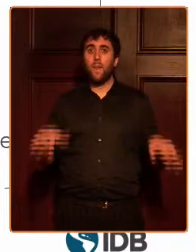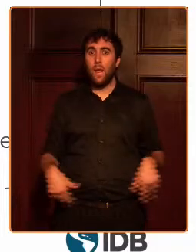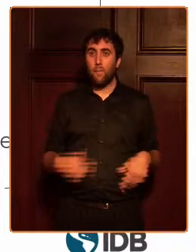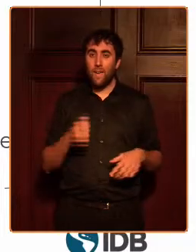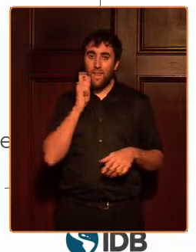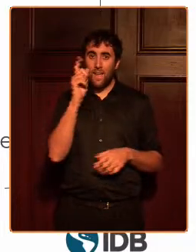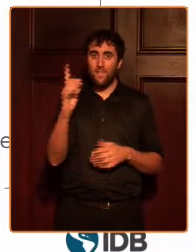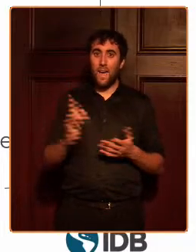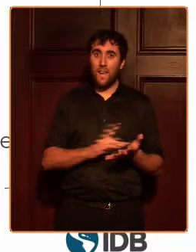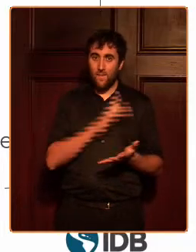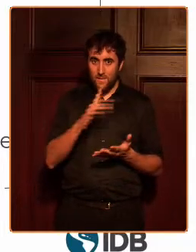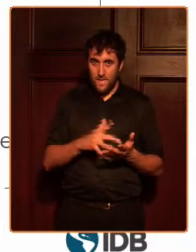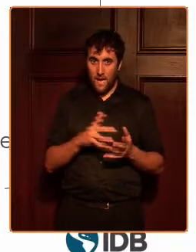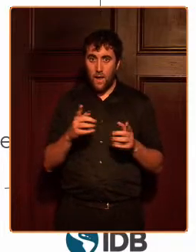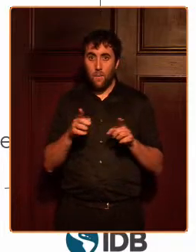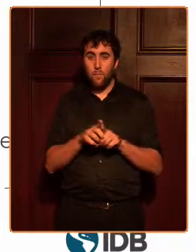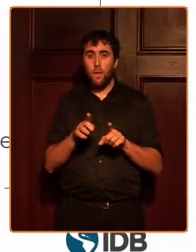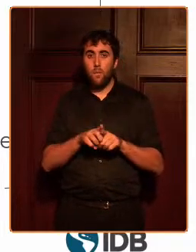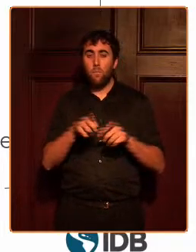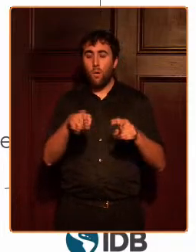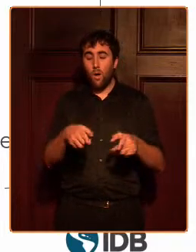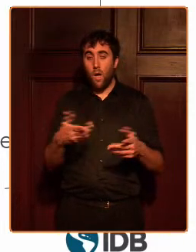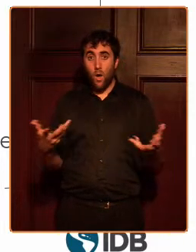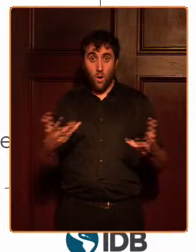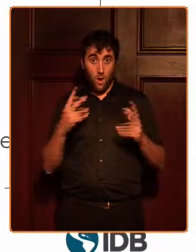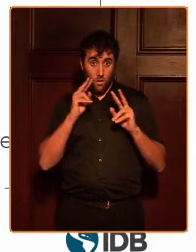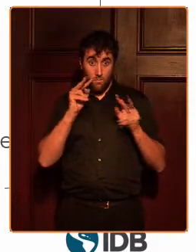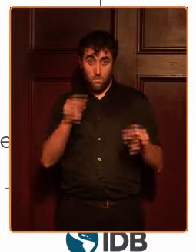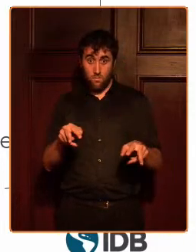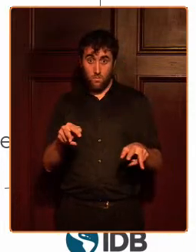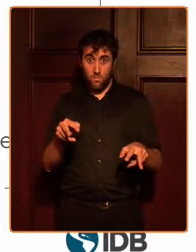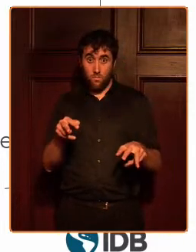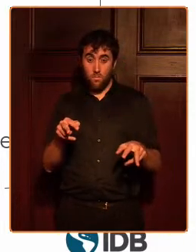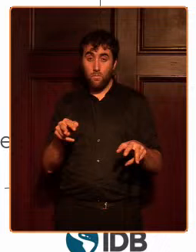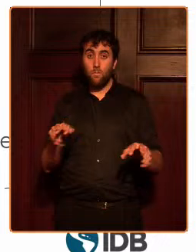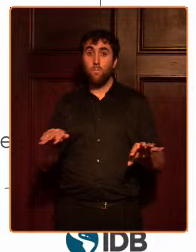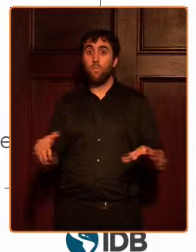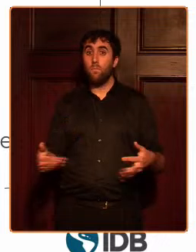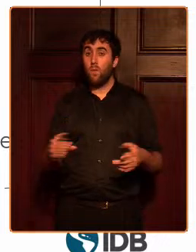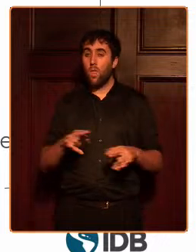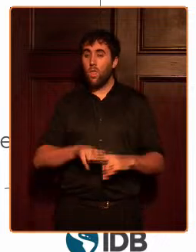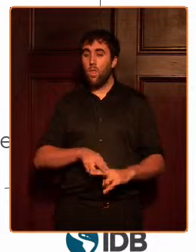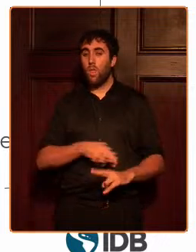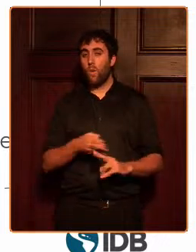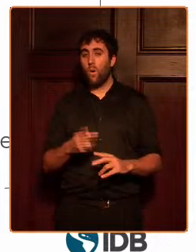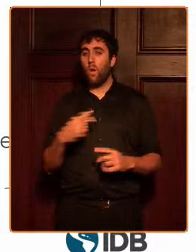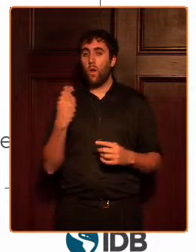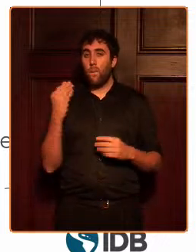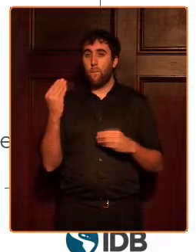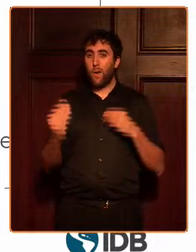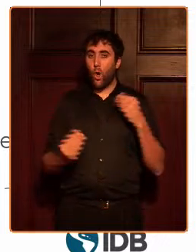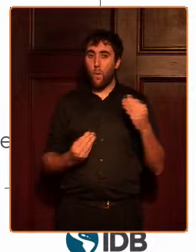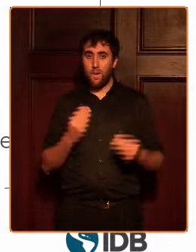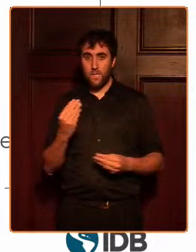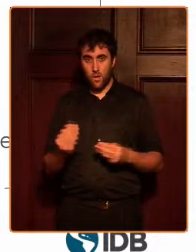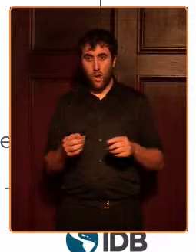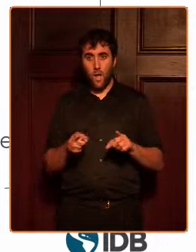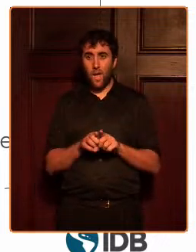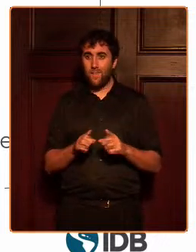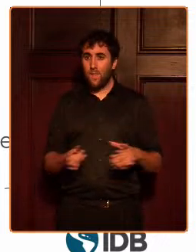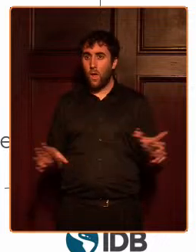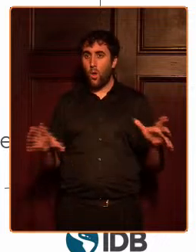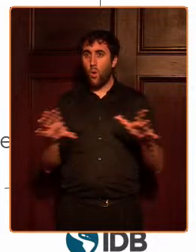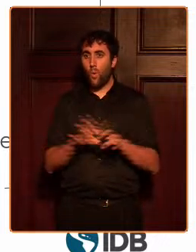inteligencia artificial generativa, básicamente lo que vemos es que son, de nuevo, preocupaciones muy similares